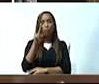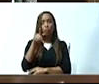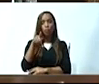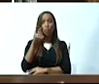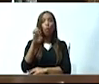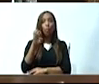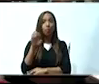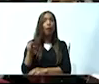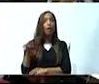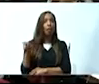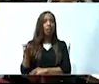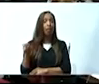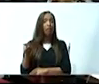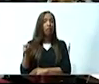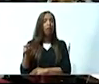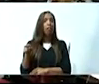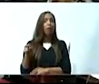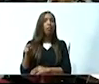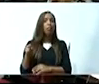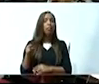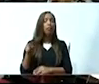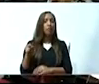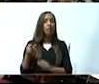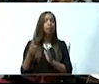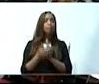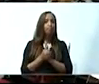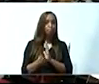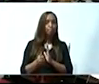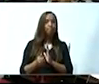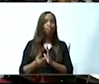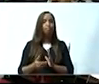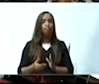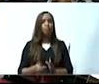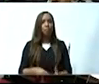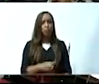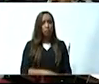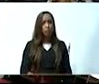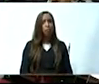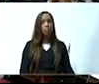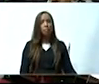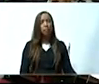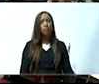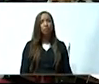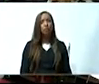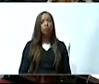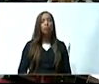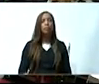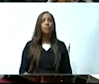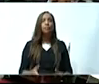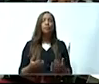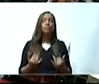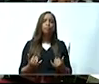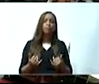activo, presidente, y componedor. Bufete directivo, colegas, diputados y